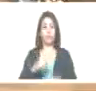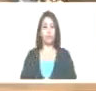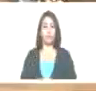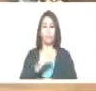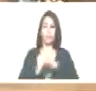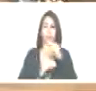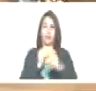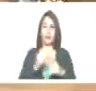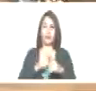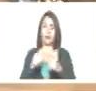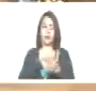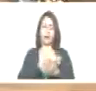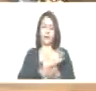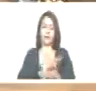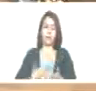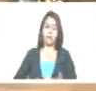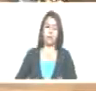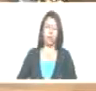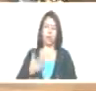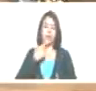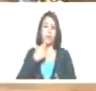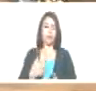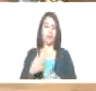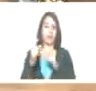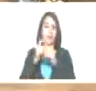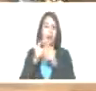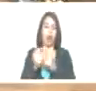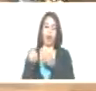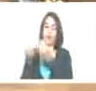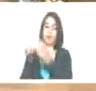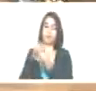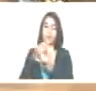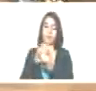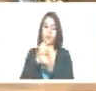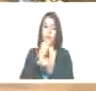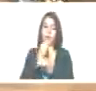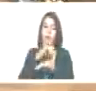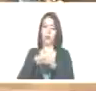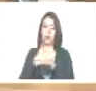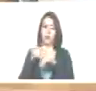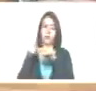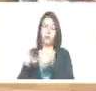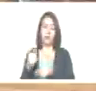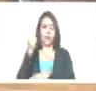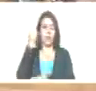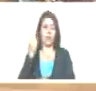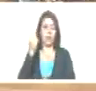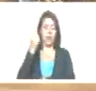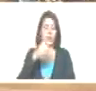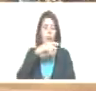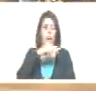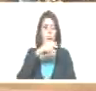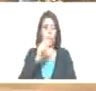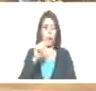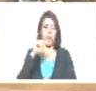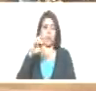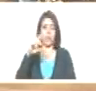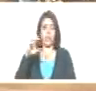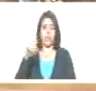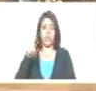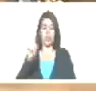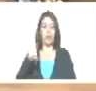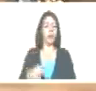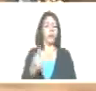el presidente cedió el derecho de palabra para puntos de información a la diputada Mayre Castillo y los